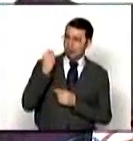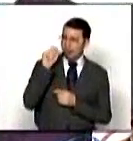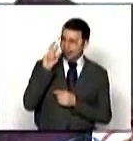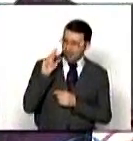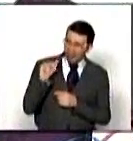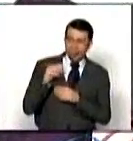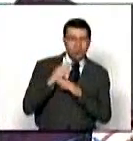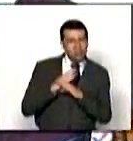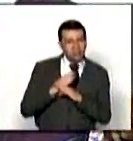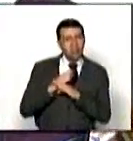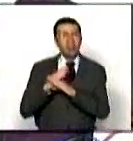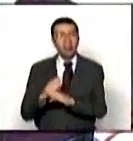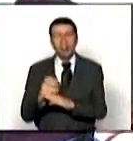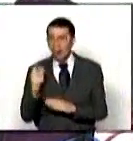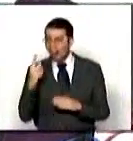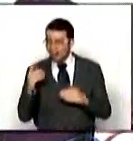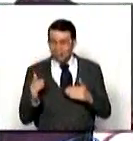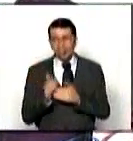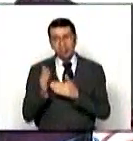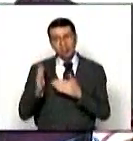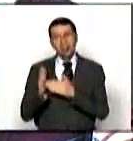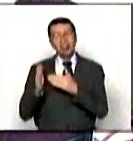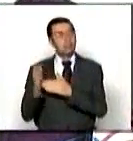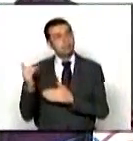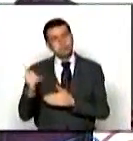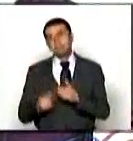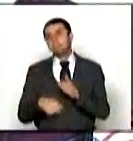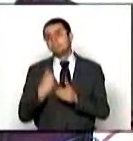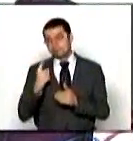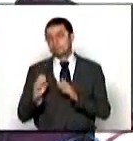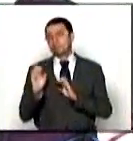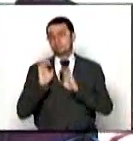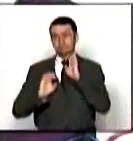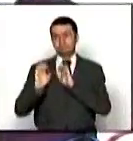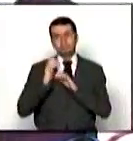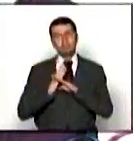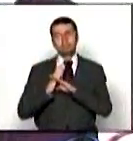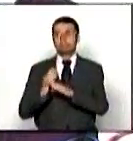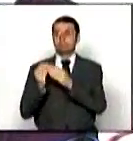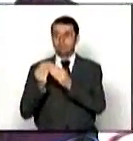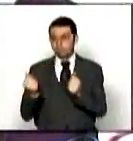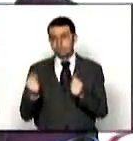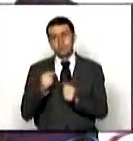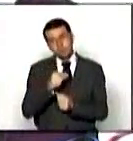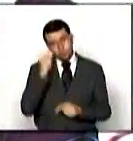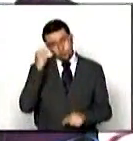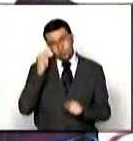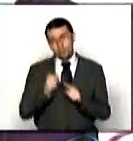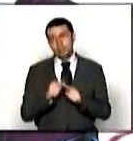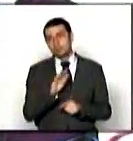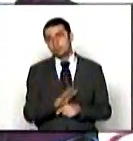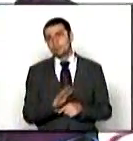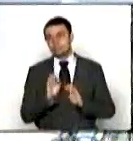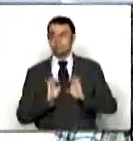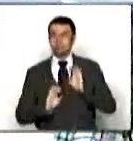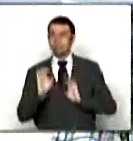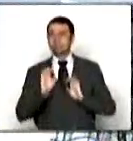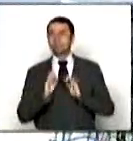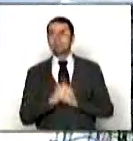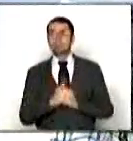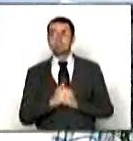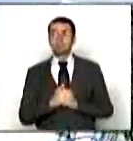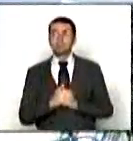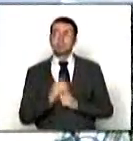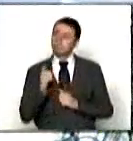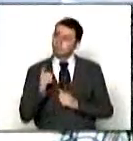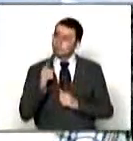o un hongo de estos, van a atacarlo de forma inmediata y destruirlo. Pienso yo que me gustó mucho